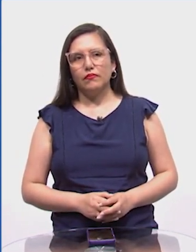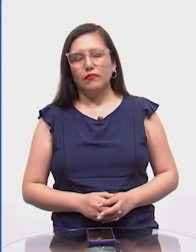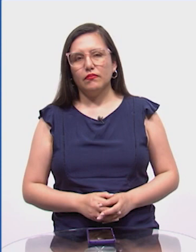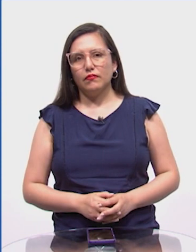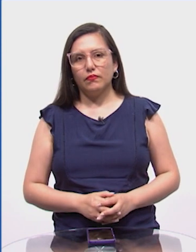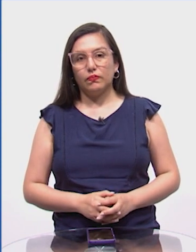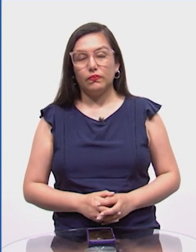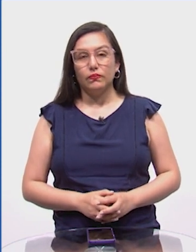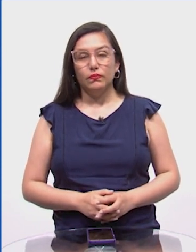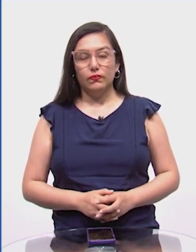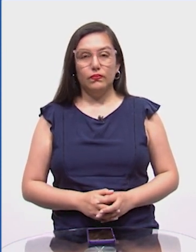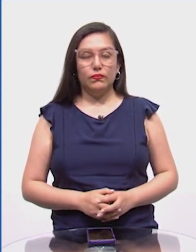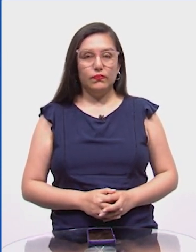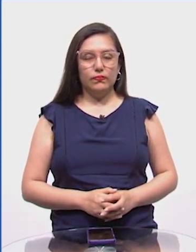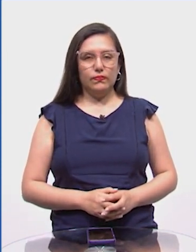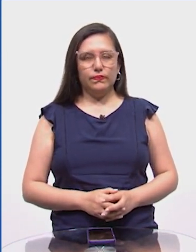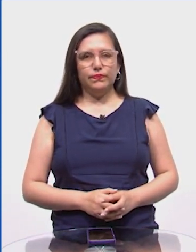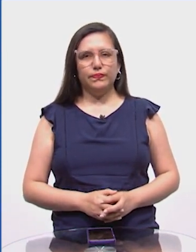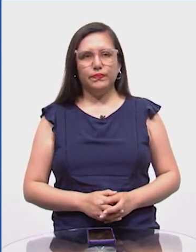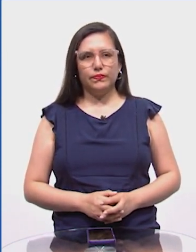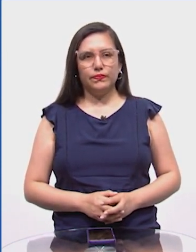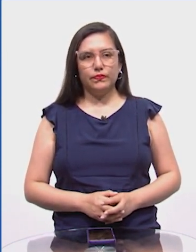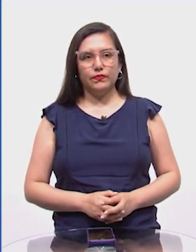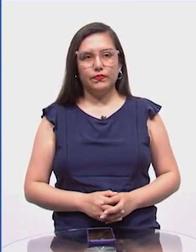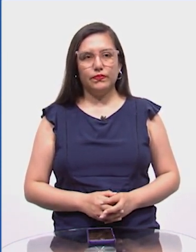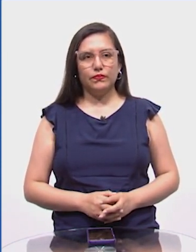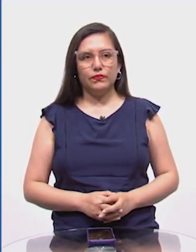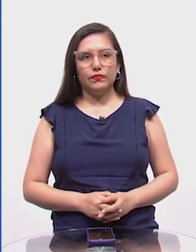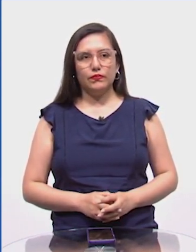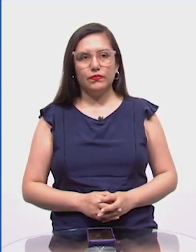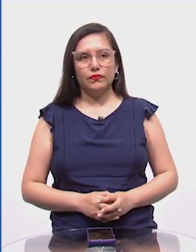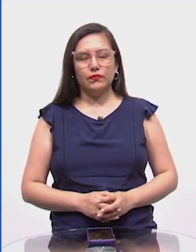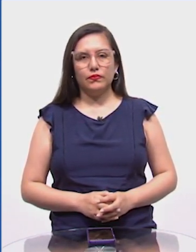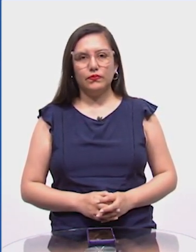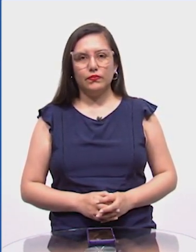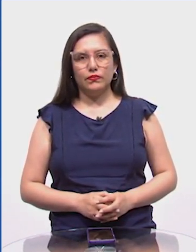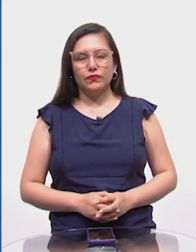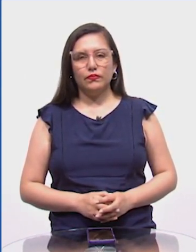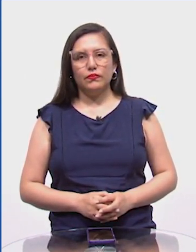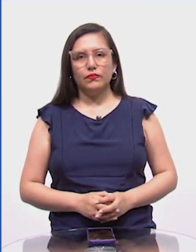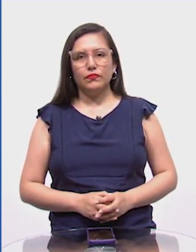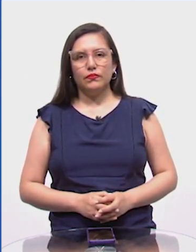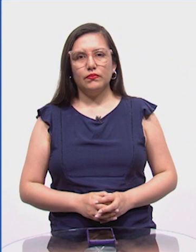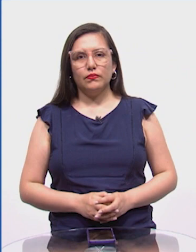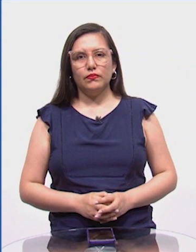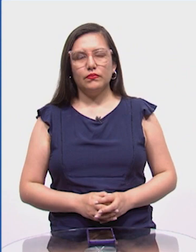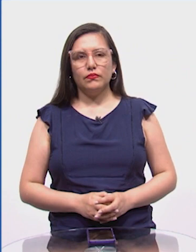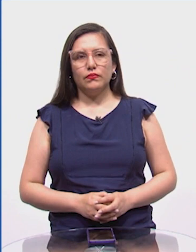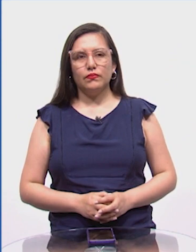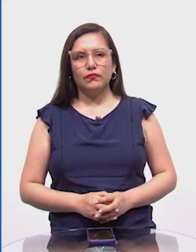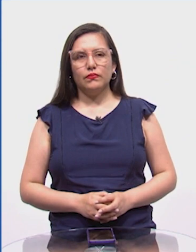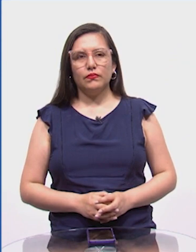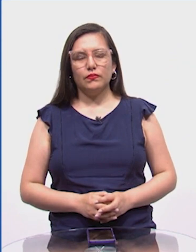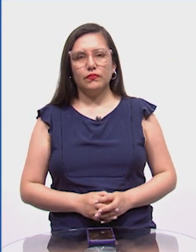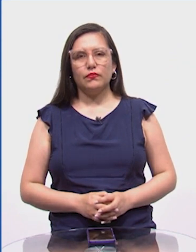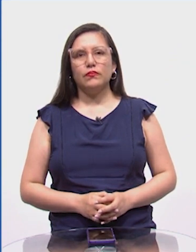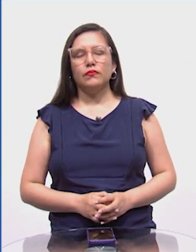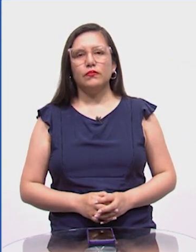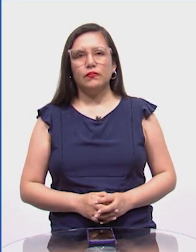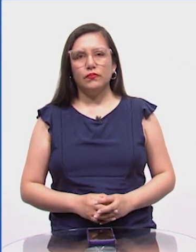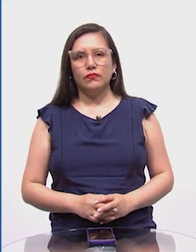estas épocas, dos a tres turnos. Otras empresas trabajan un día, otro día no. Es decir, las condiciones son